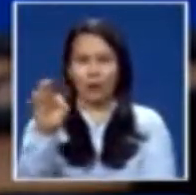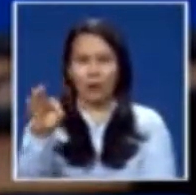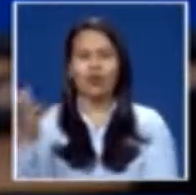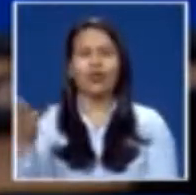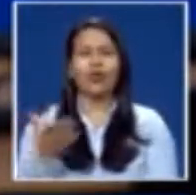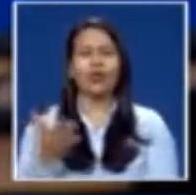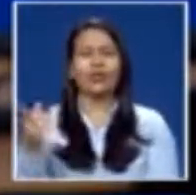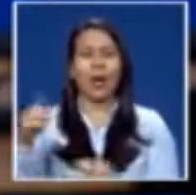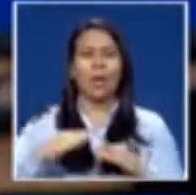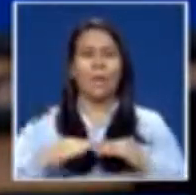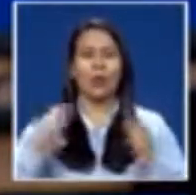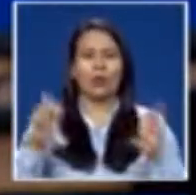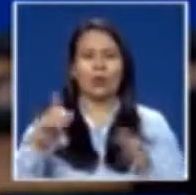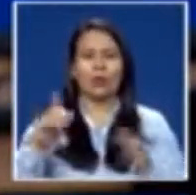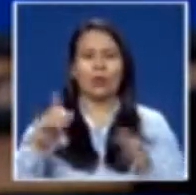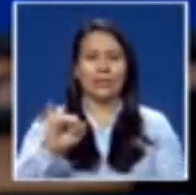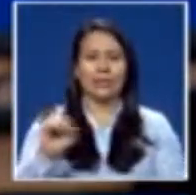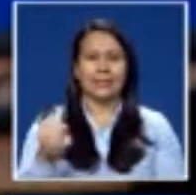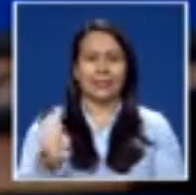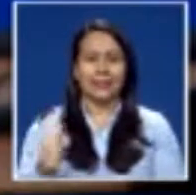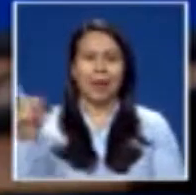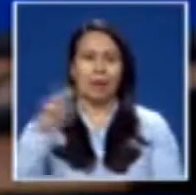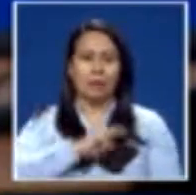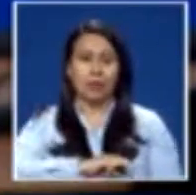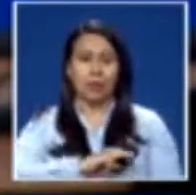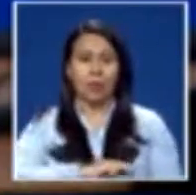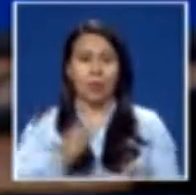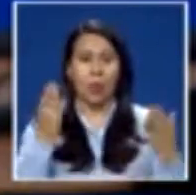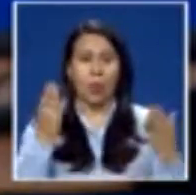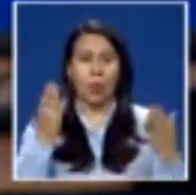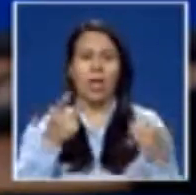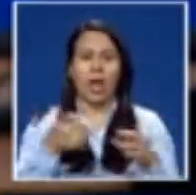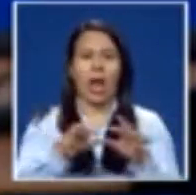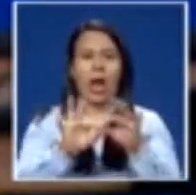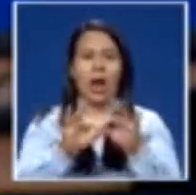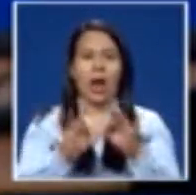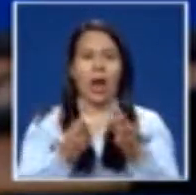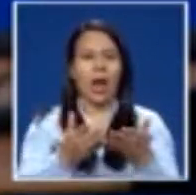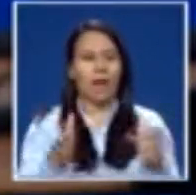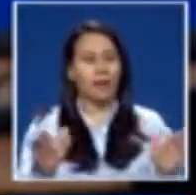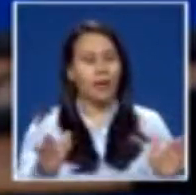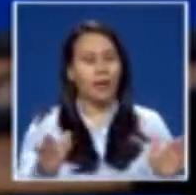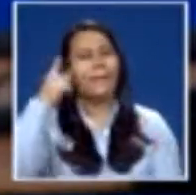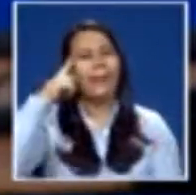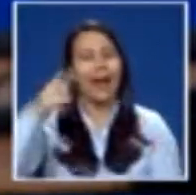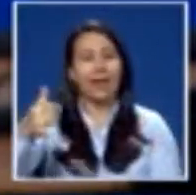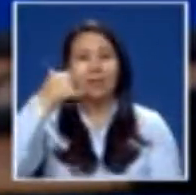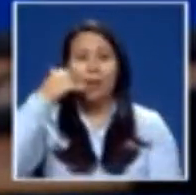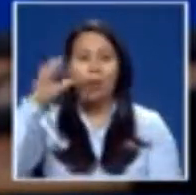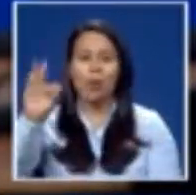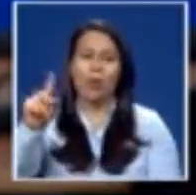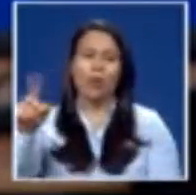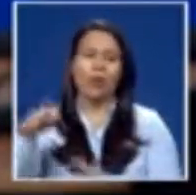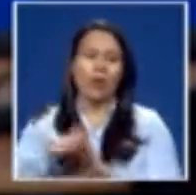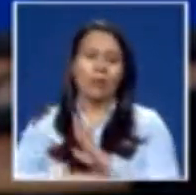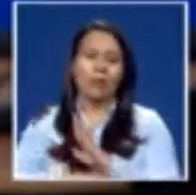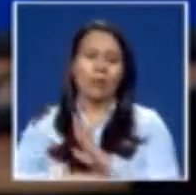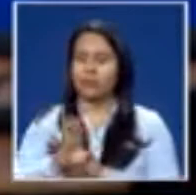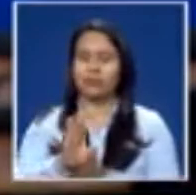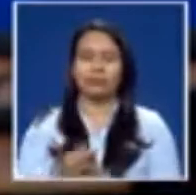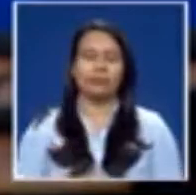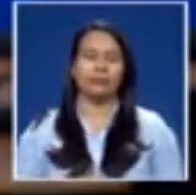cuenta Estefanía Arias, las autoridades municipales aseguran que este servicio ha permitido disminuir las llamadas al 911.